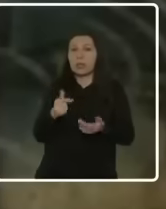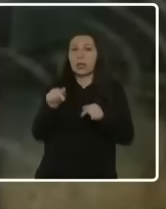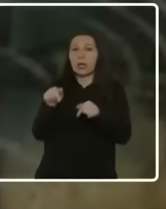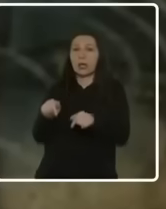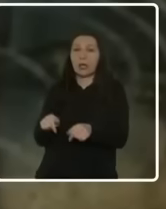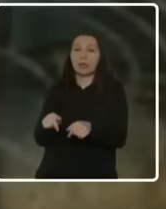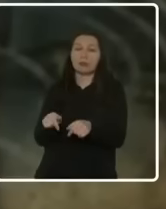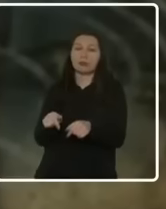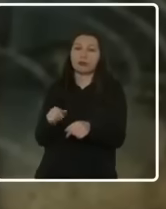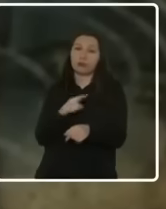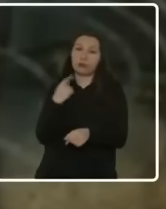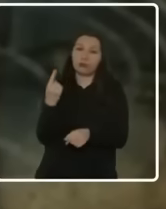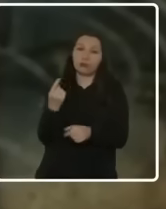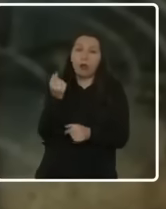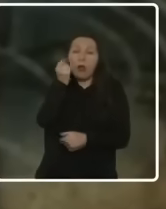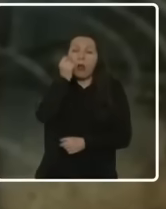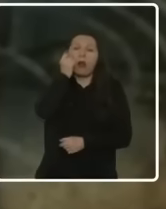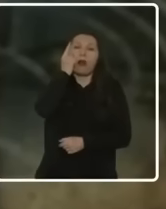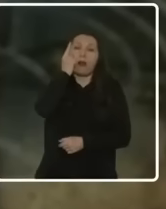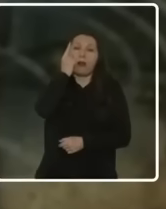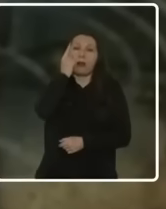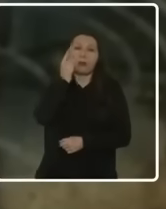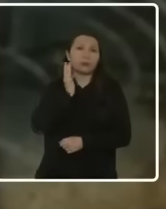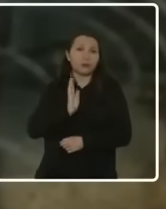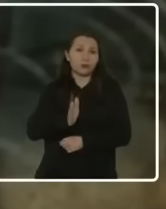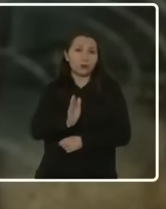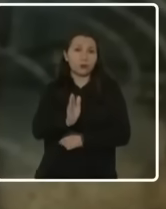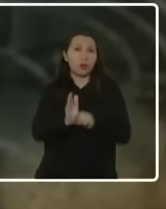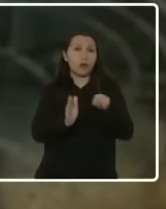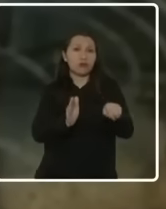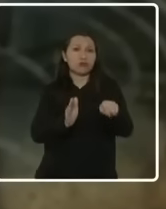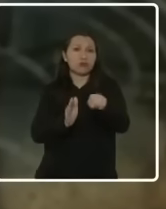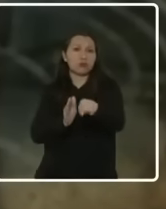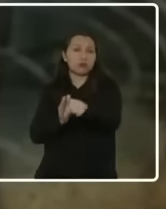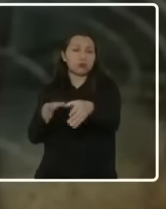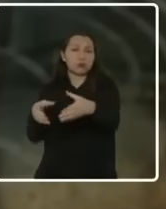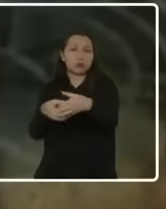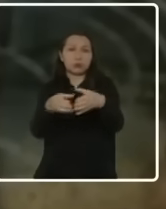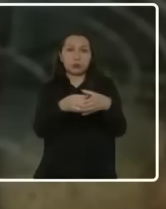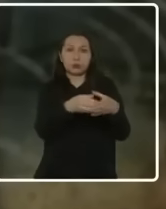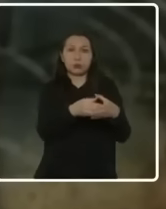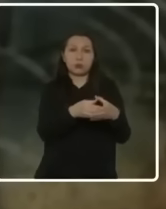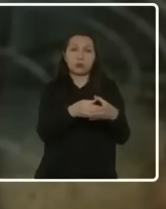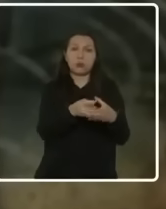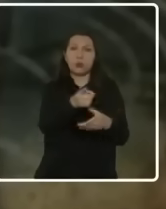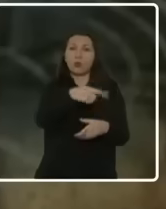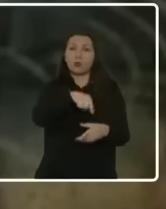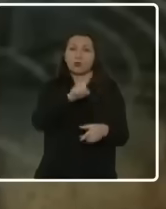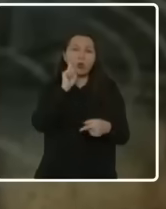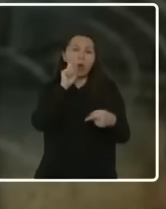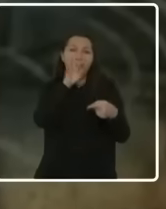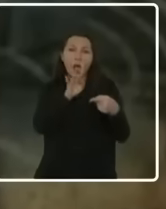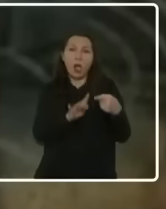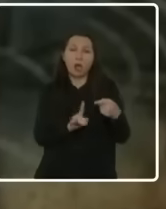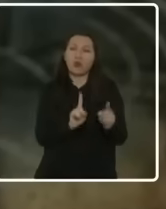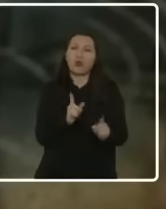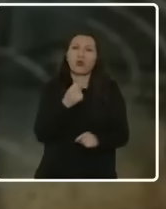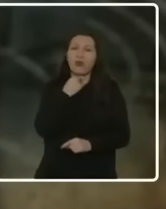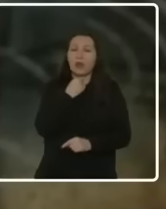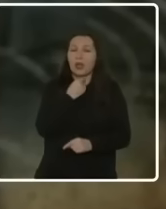Esto nos da cuenta de que siguen existiendo grupos cuyas características no